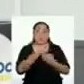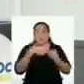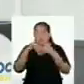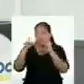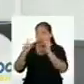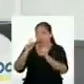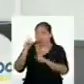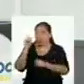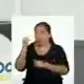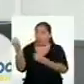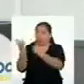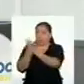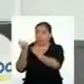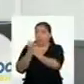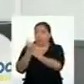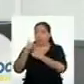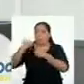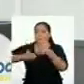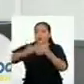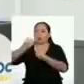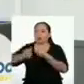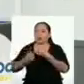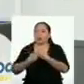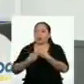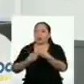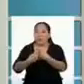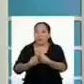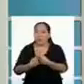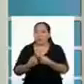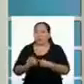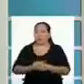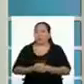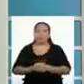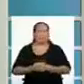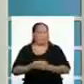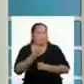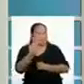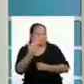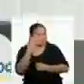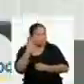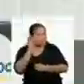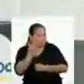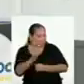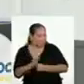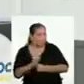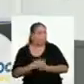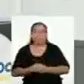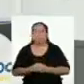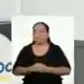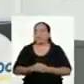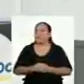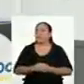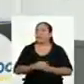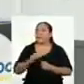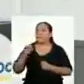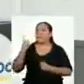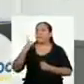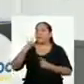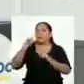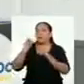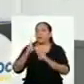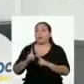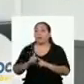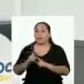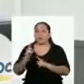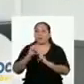sobre todo lo que nos has enseñado de las progresiones geométricas. Soy toda oídos. A ver, la primera pregunta